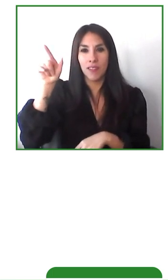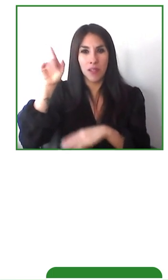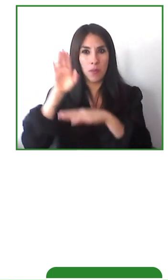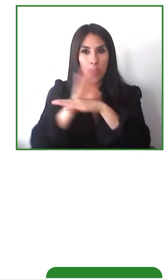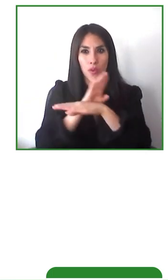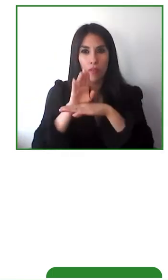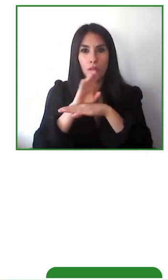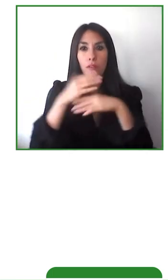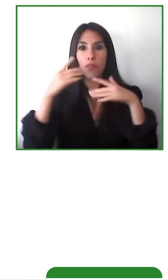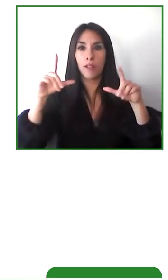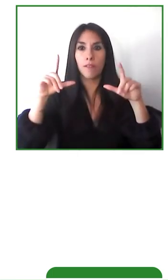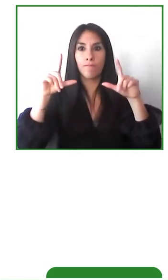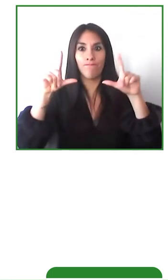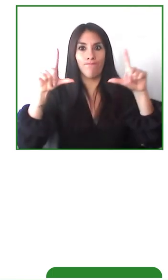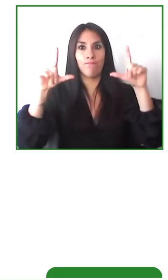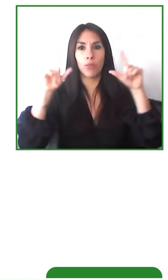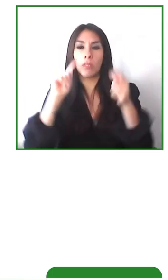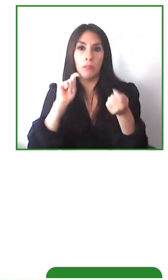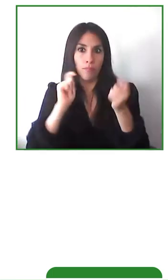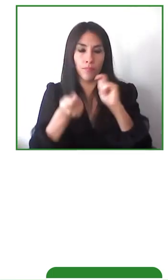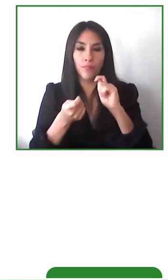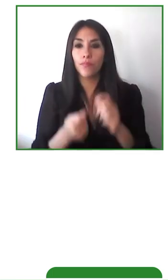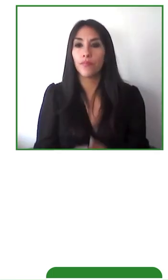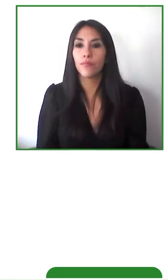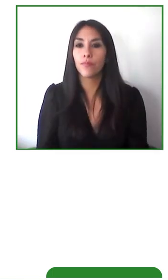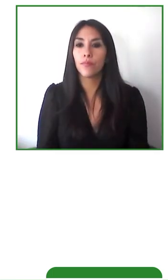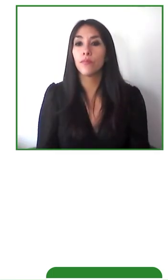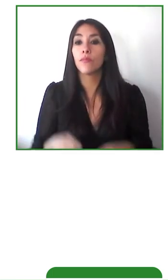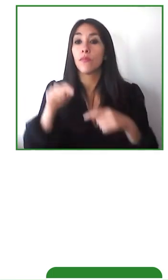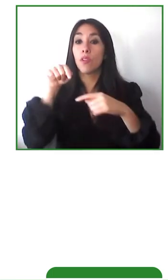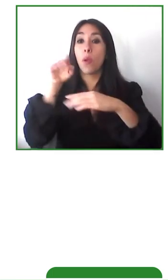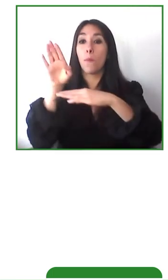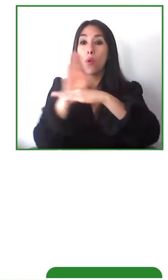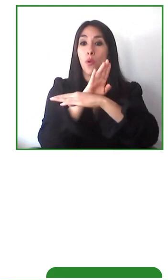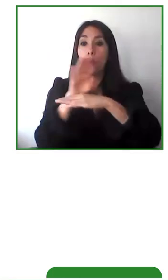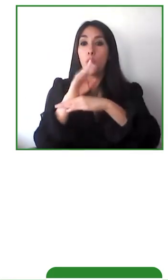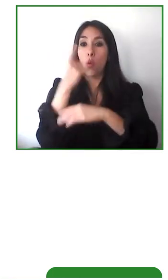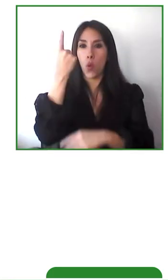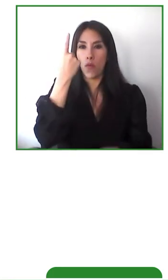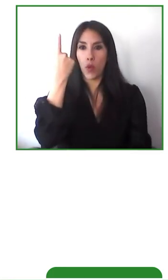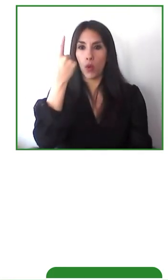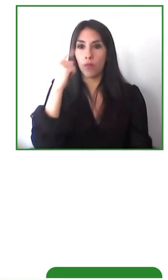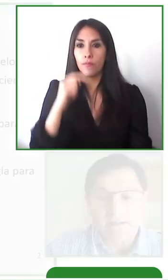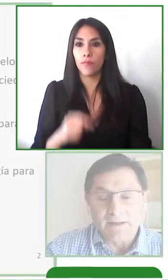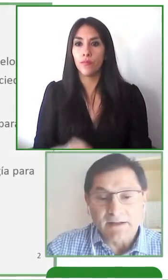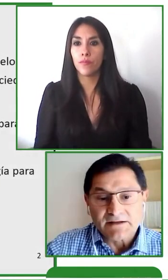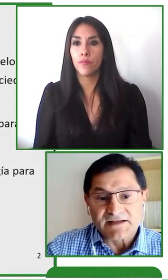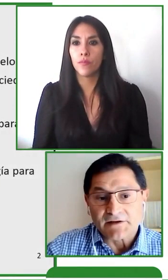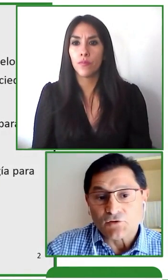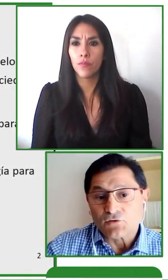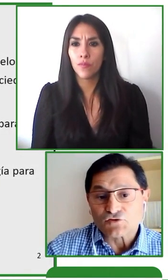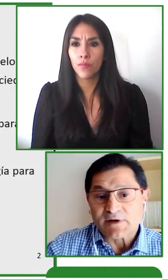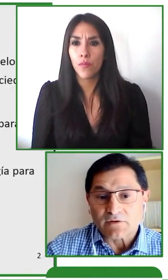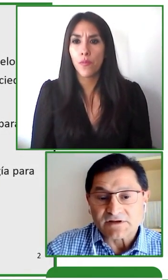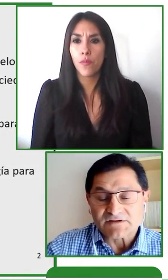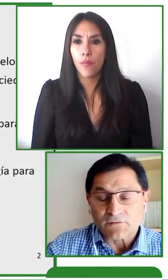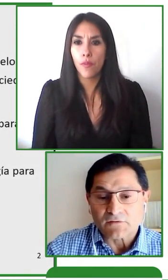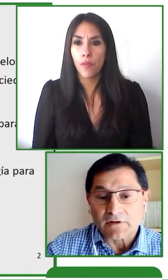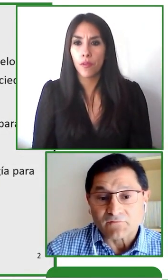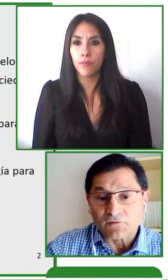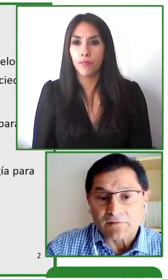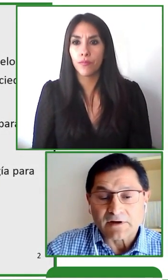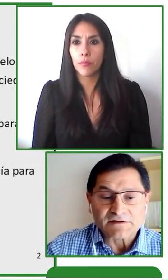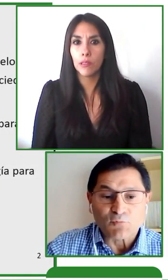Universidad Autónoma de Barcelona que se creó con el objetivo de crear productos que tengan impacto social, siguiendo dos